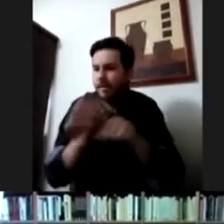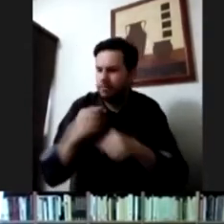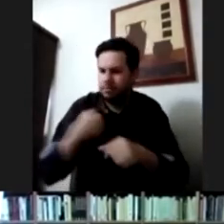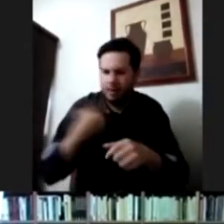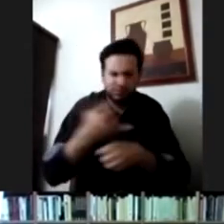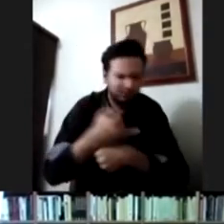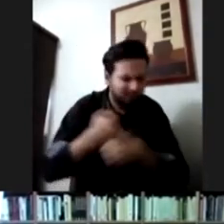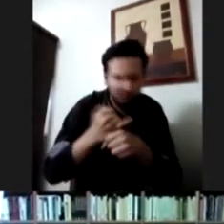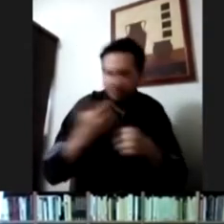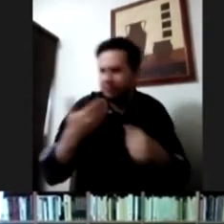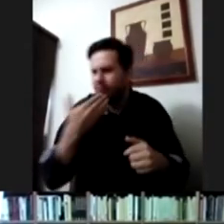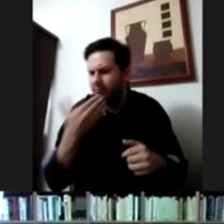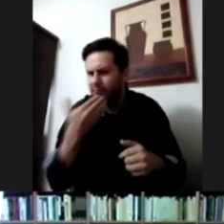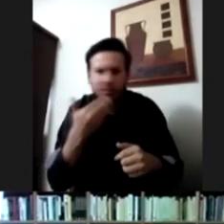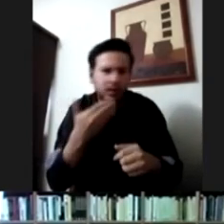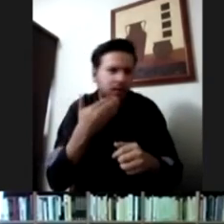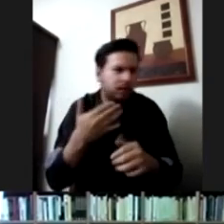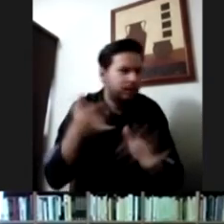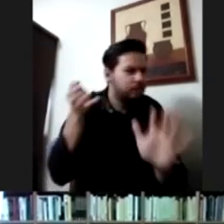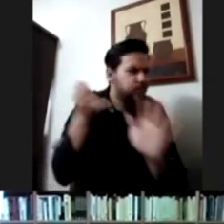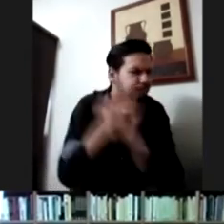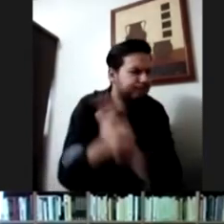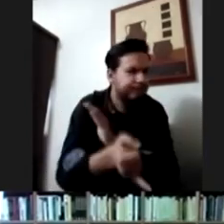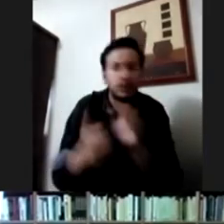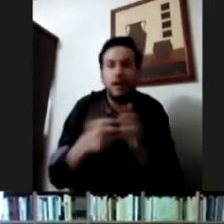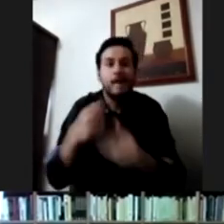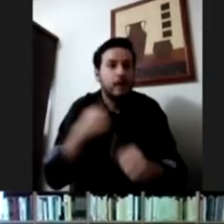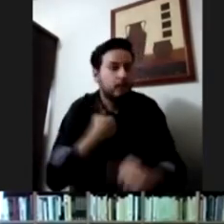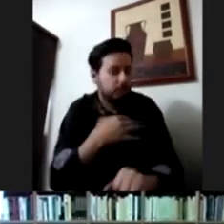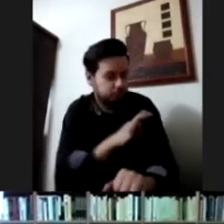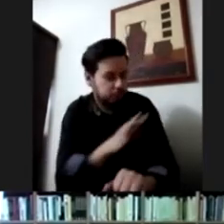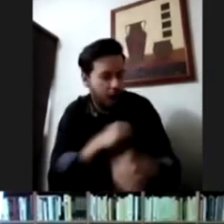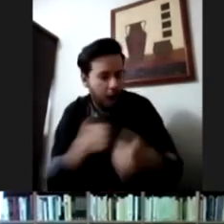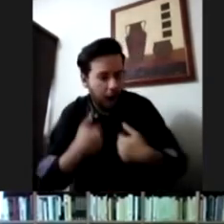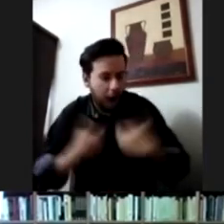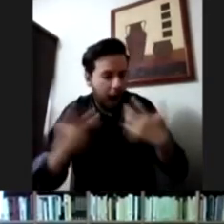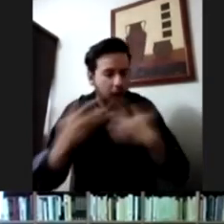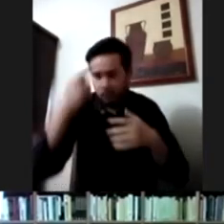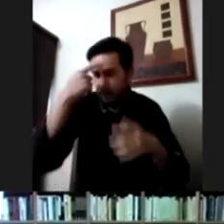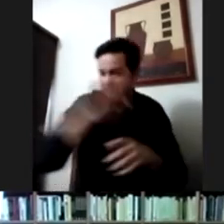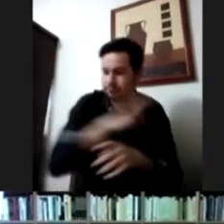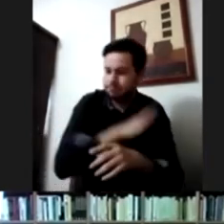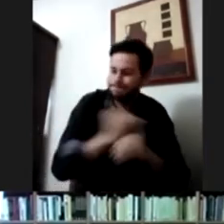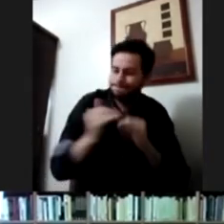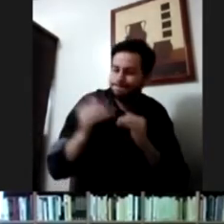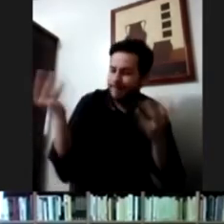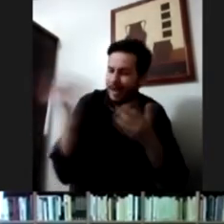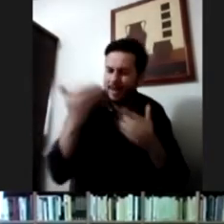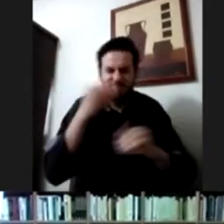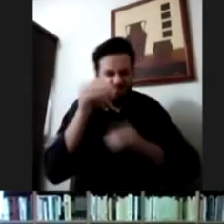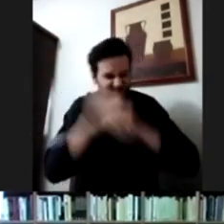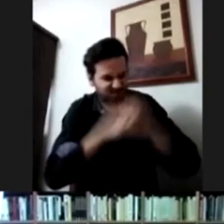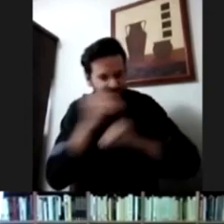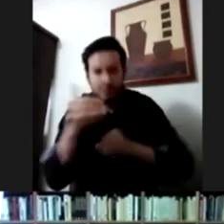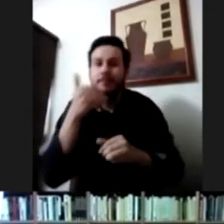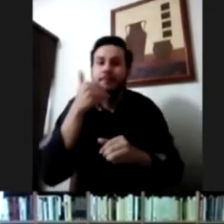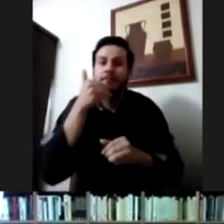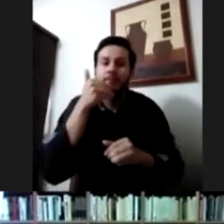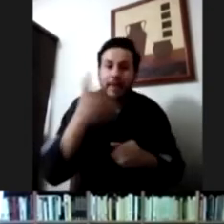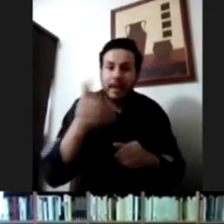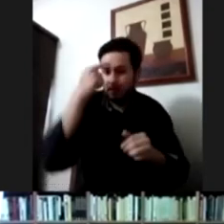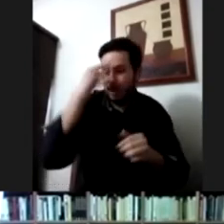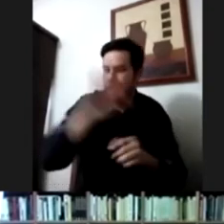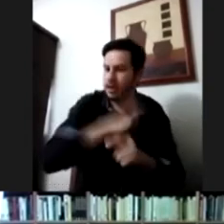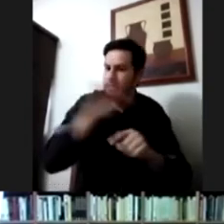para poder, pues lo que aquí se va a hablar, aplanar también esta curva y estas brechas de discriminación